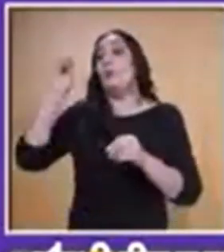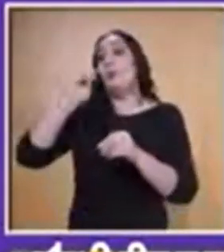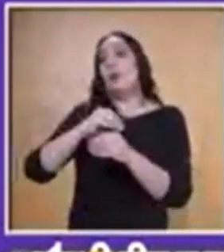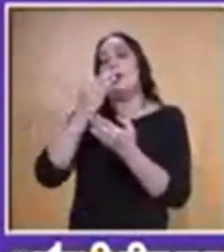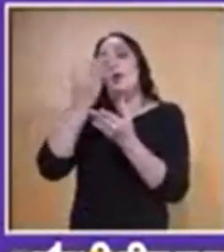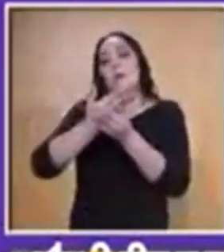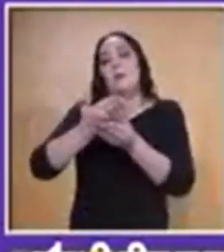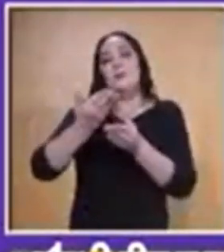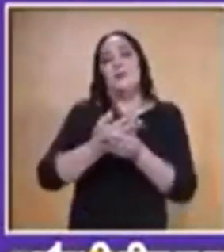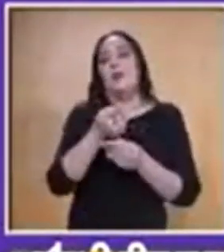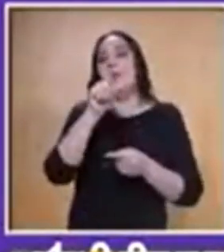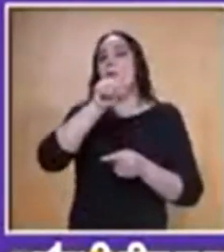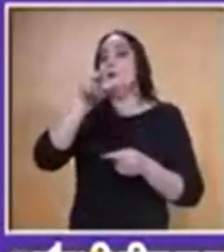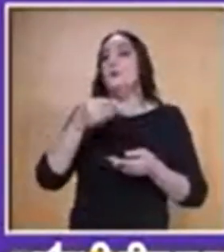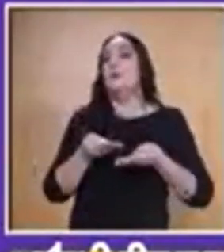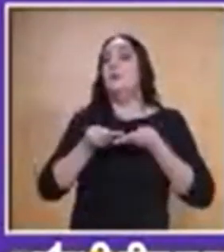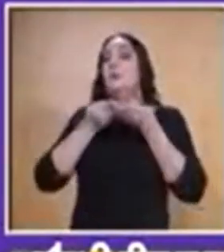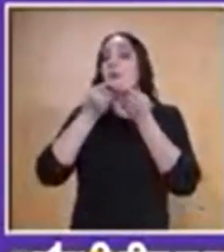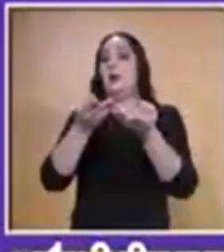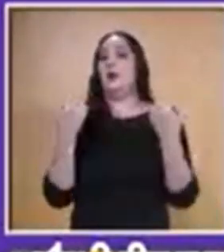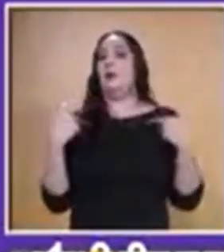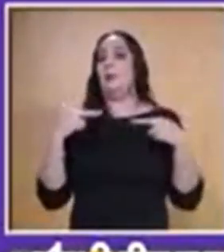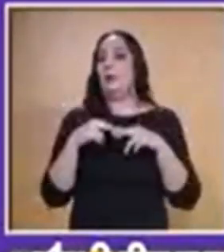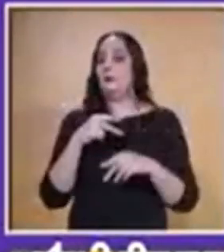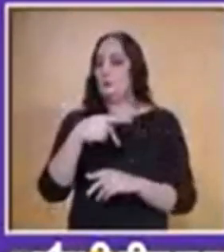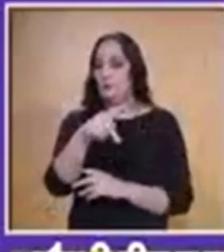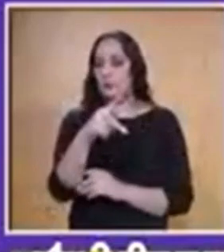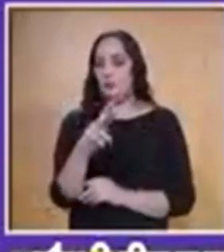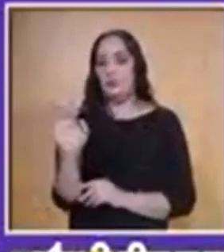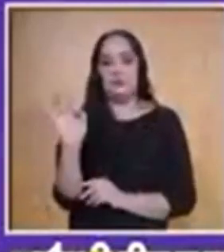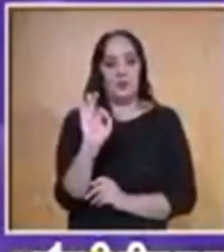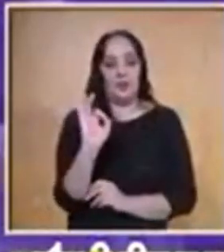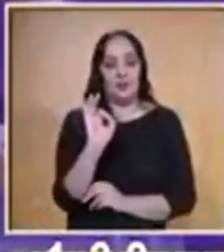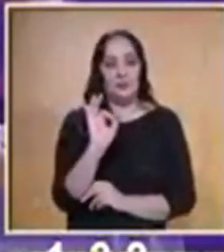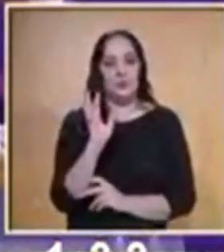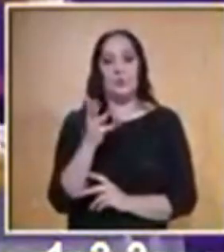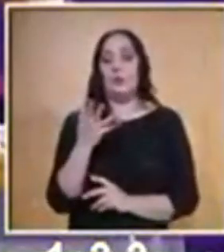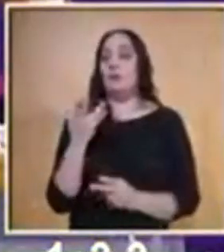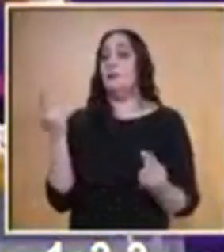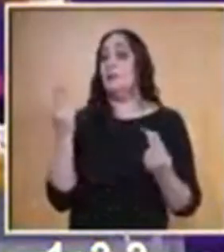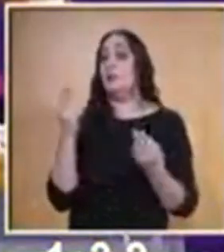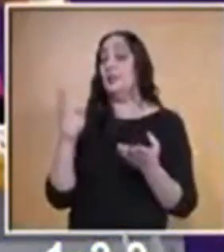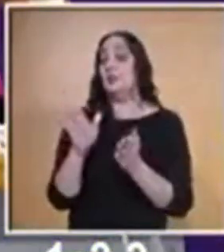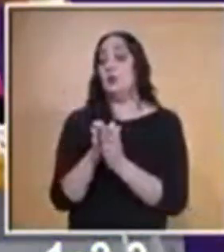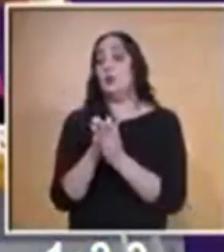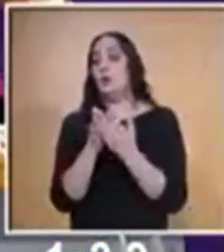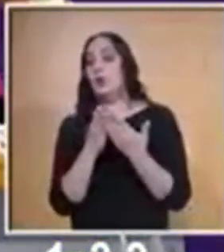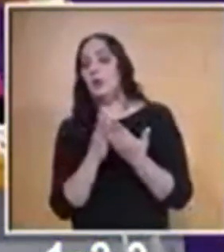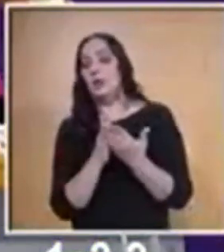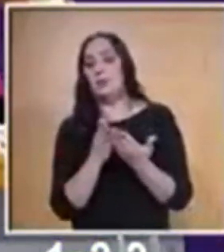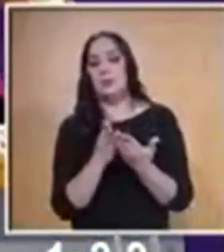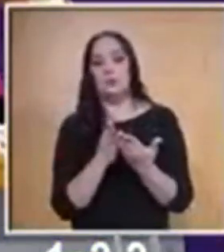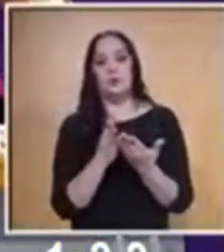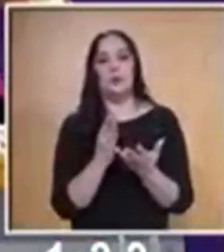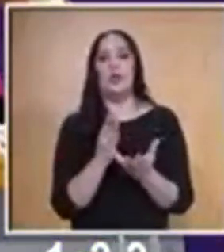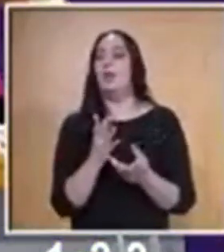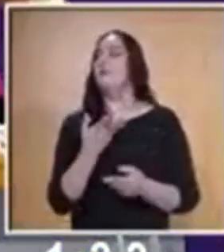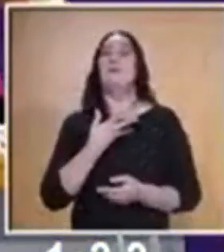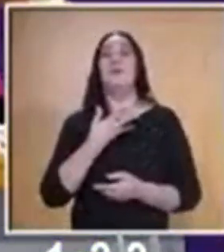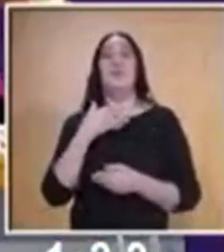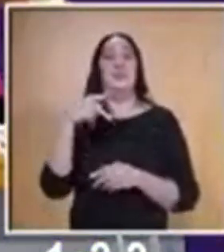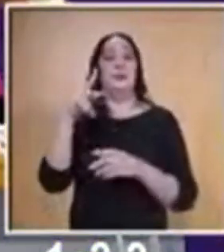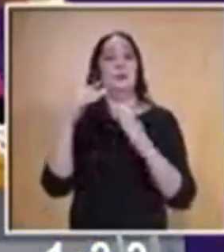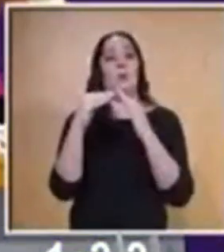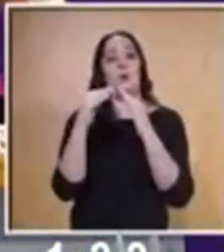carpeta de evidencias. De igual forma, si requirieras los libros de texto y no los tienes en casa, los puedes consultar en internet